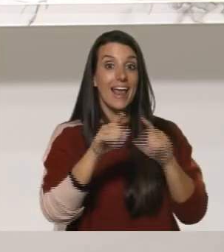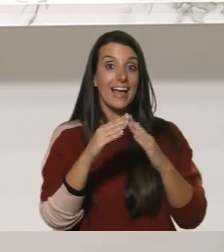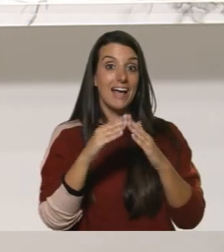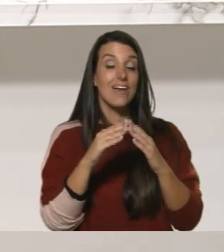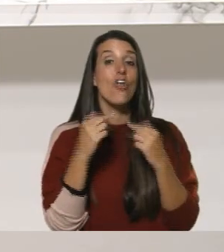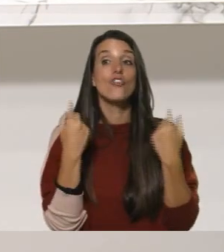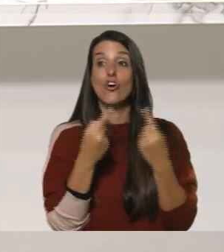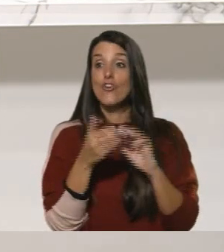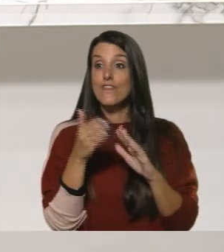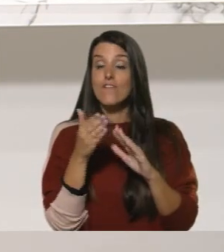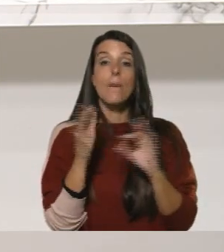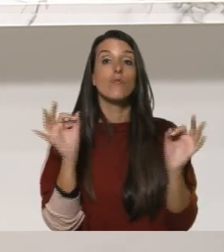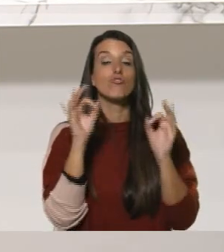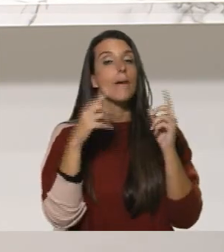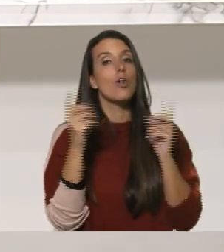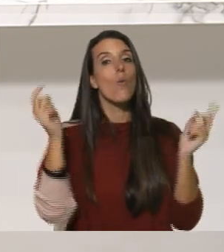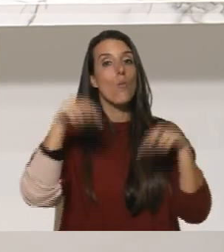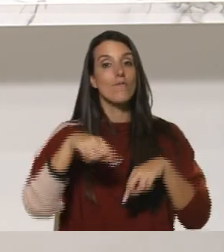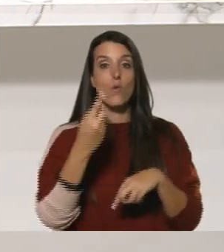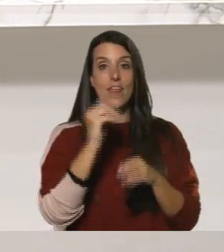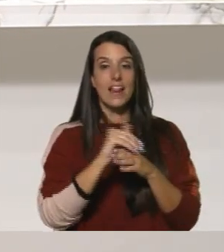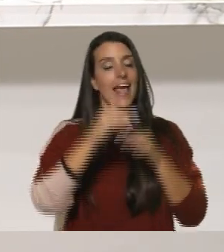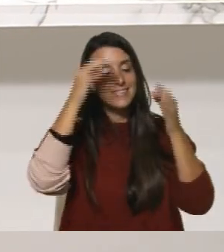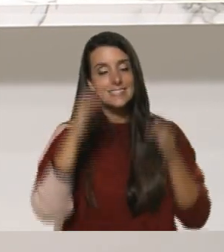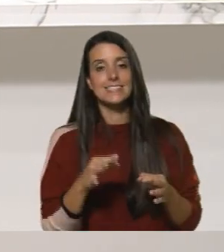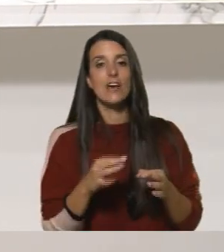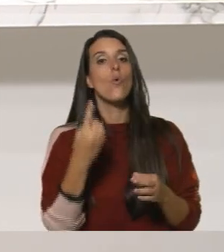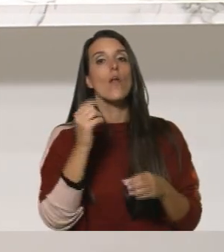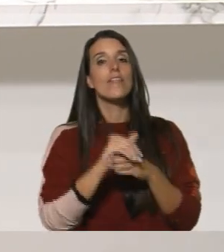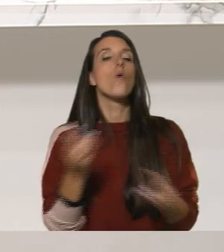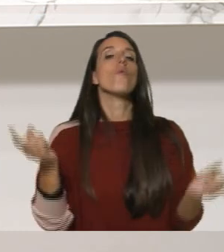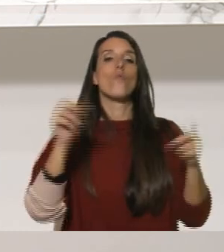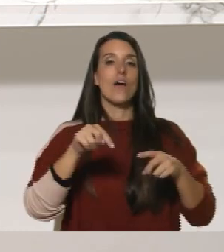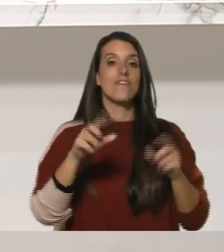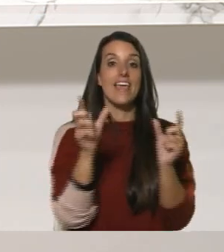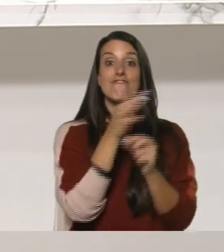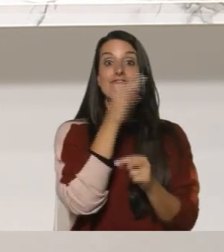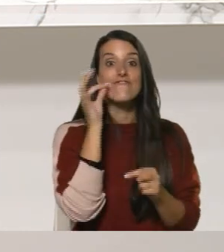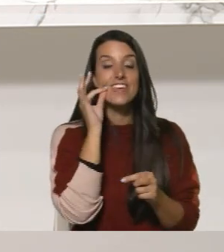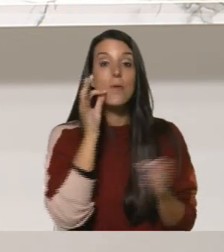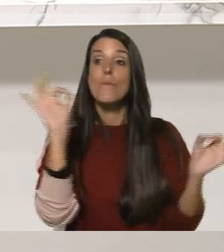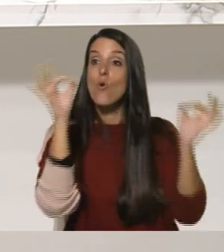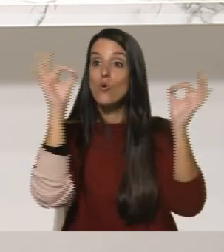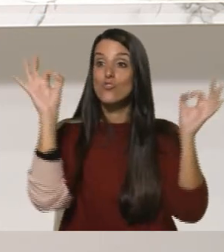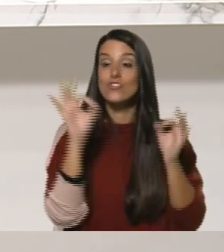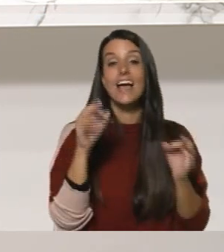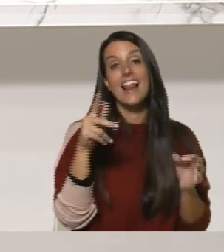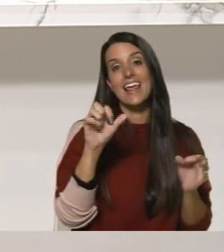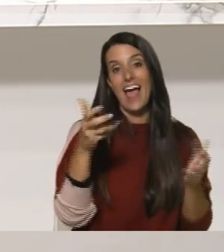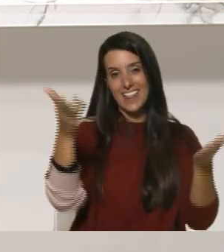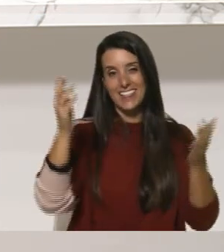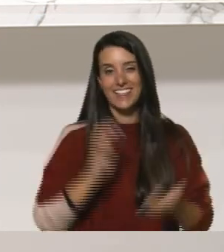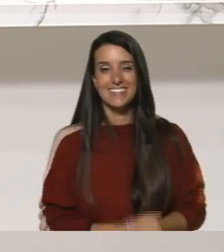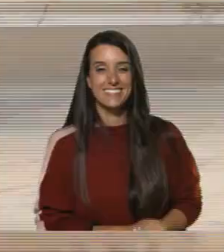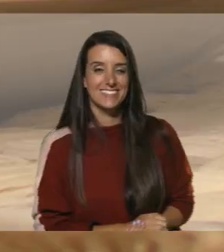Cháchara. Nosotros vamos con música, pero volvemos a la 1, ¿verdad, Leo? Exactamente, a las 13 horas volvemos con Basta de Cháchara. Nos vamos con la música de Elena Chavaglia.